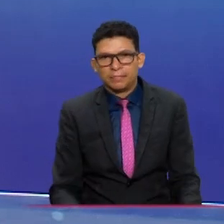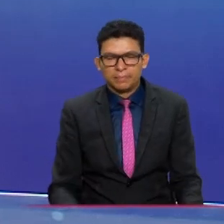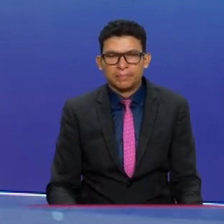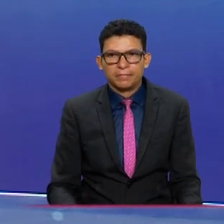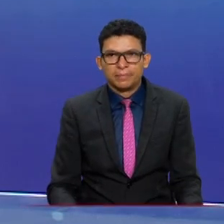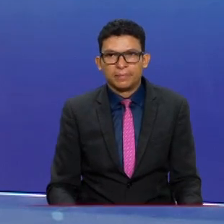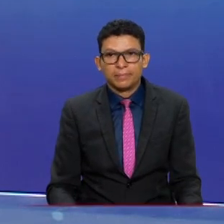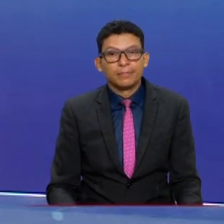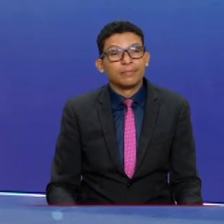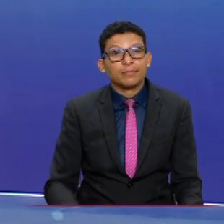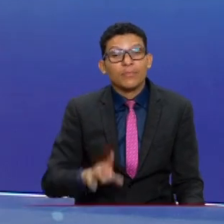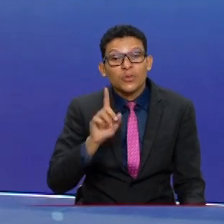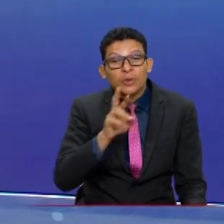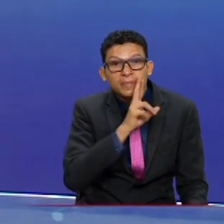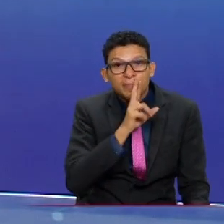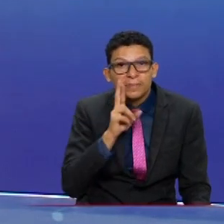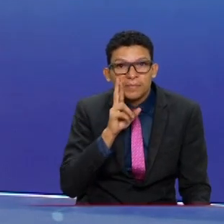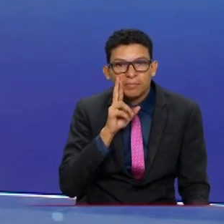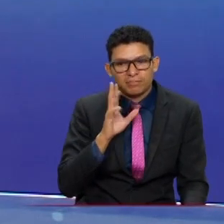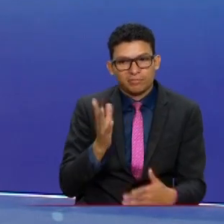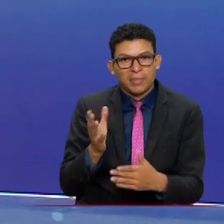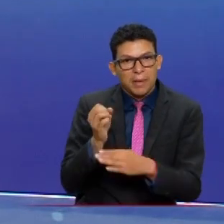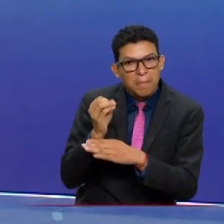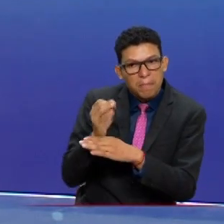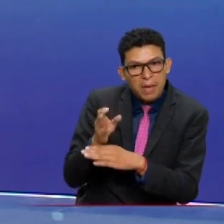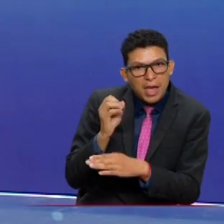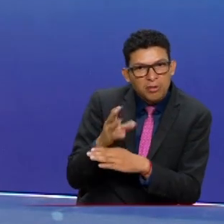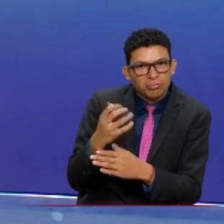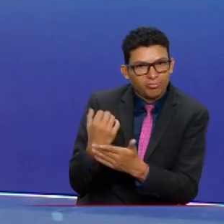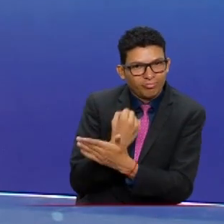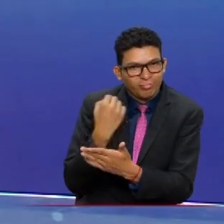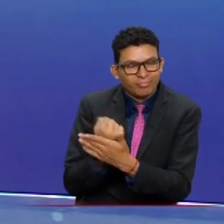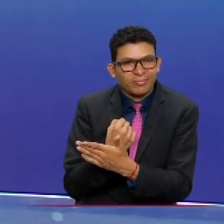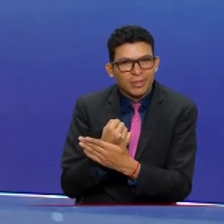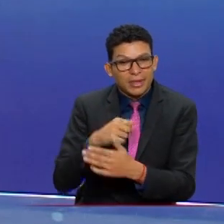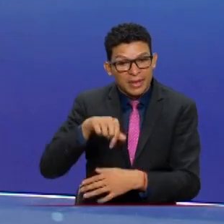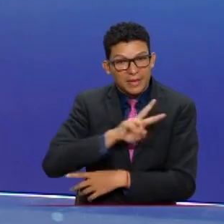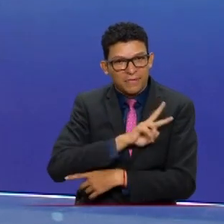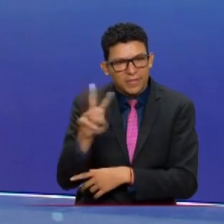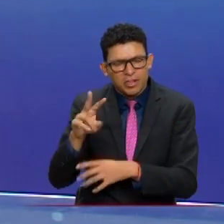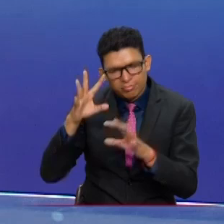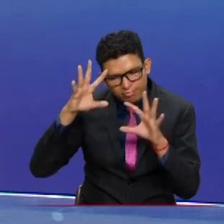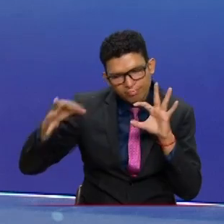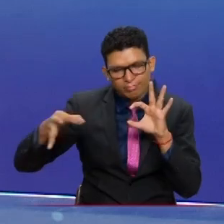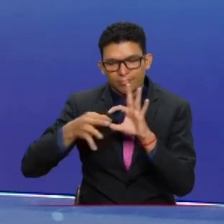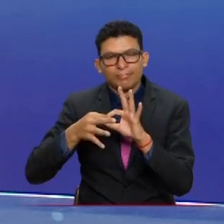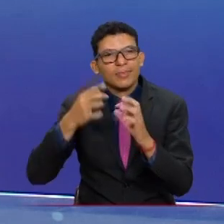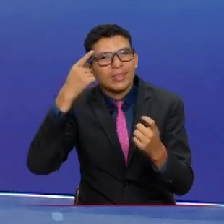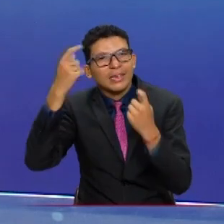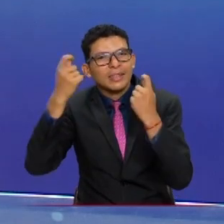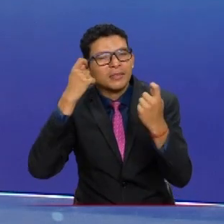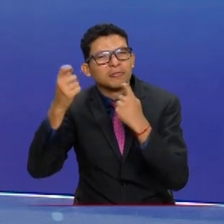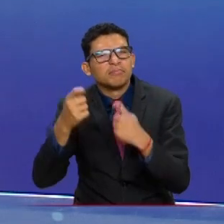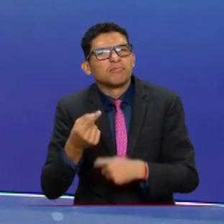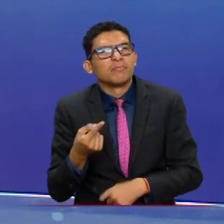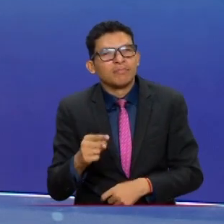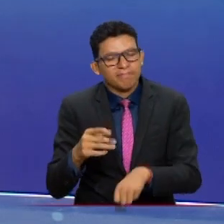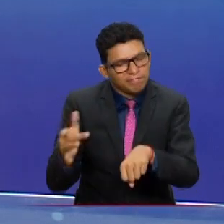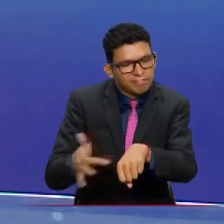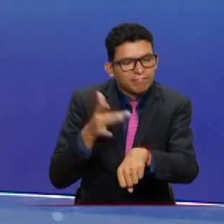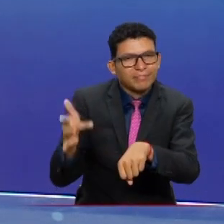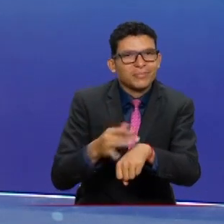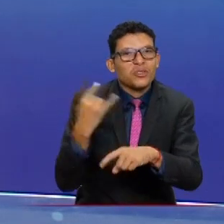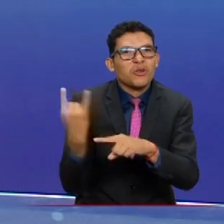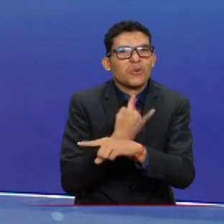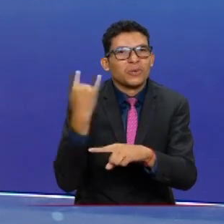Fíjense que los sectores gastronómico y financiero en el Valle del Cauca se unieron para impulsar una estrategia que pretende incentivar